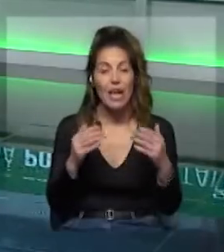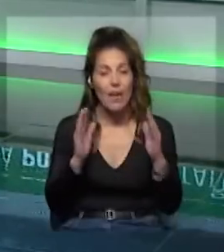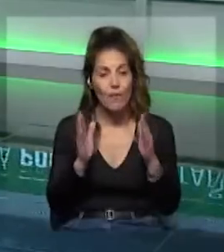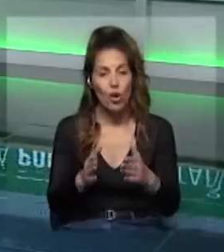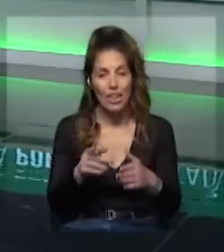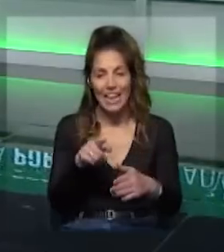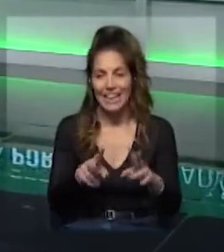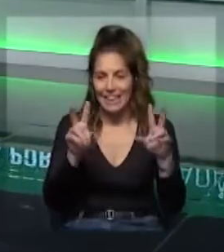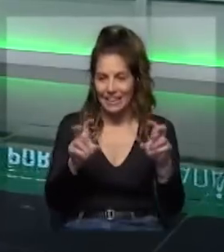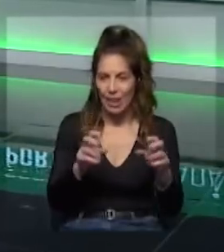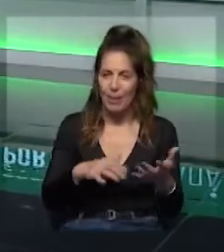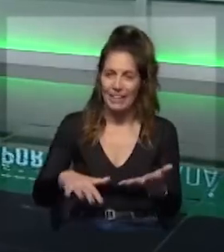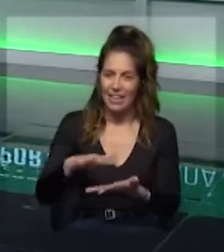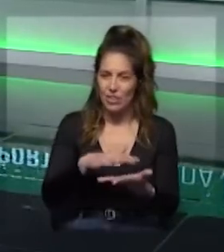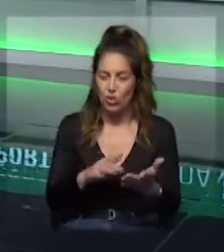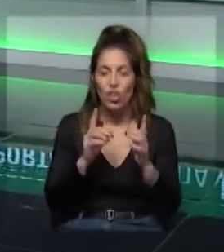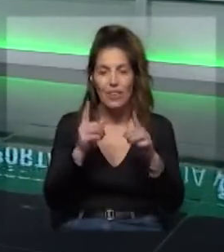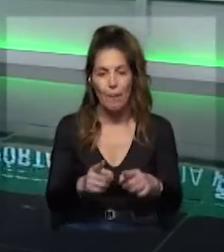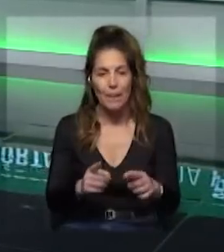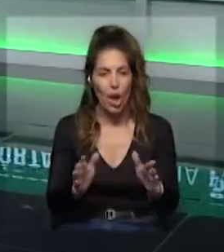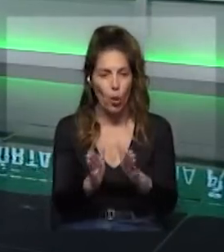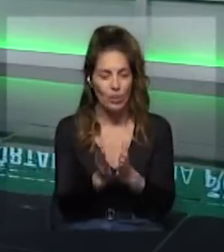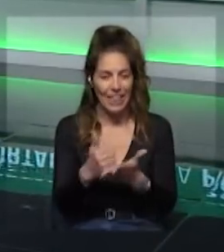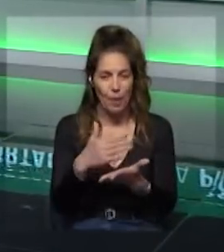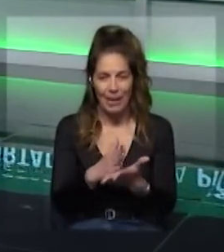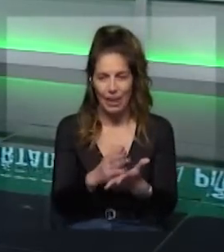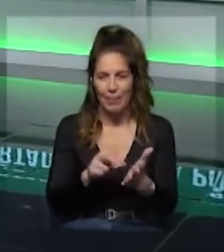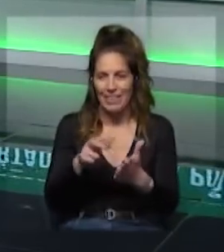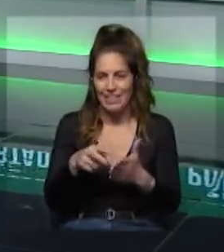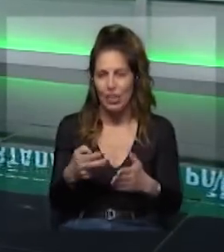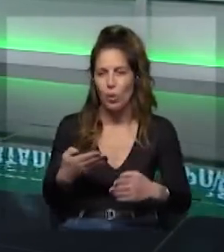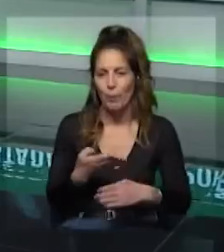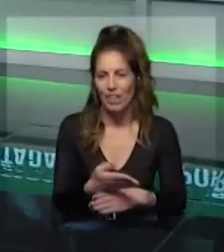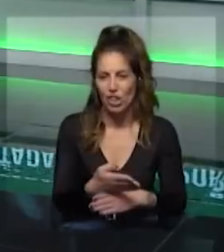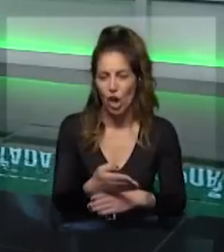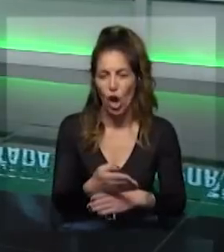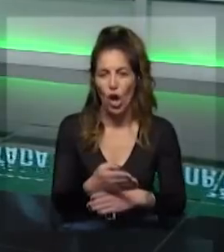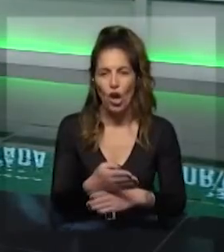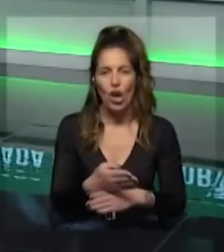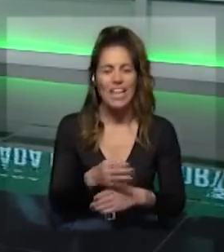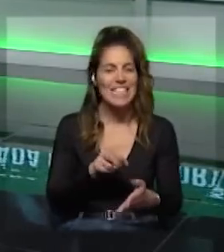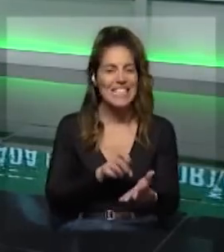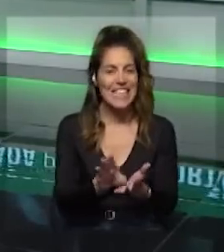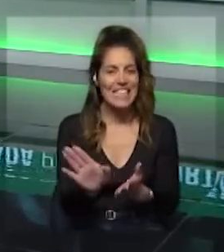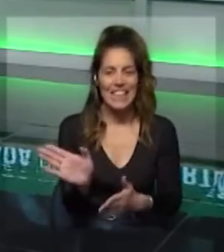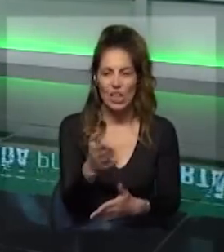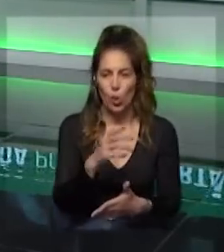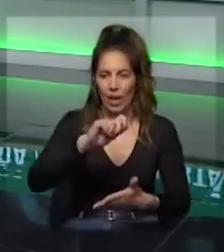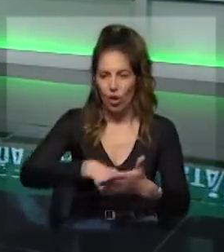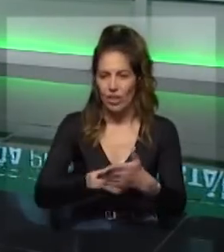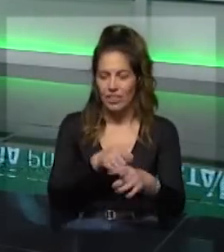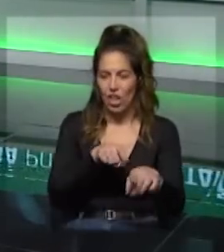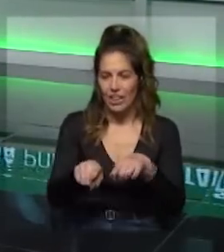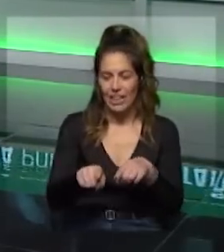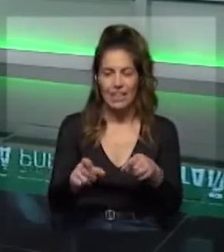justamente esta situación además la junta departamental de salto pidió hoy el cese de todas las contrataciones directas en la